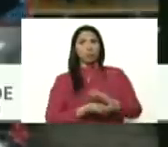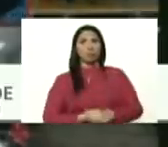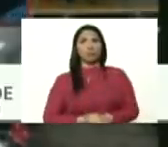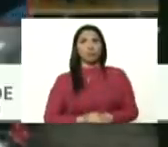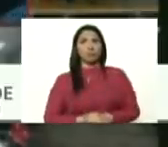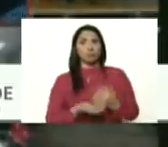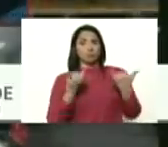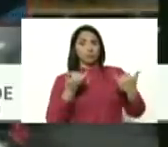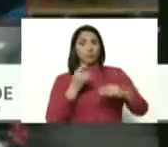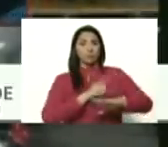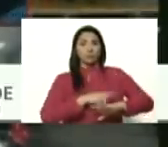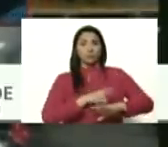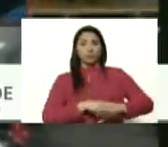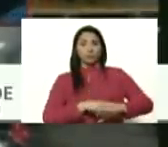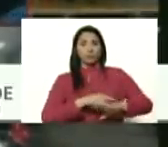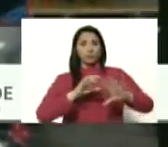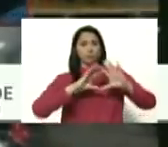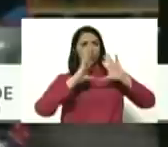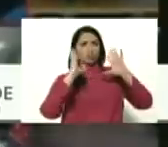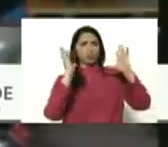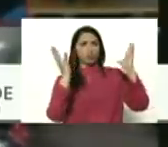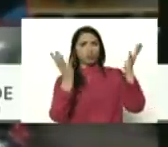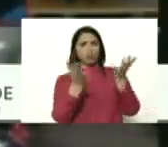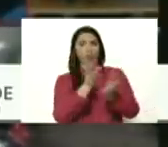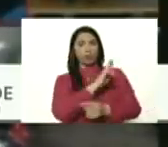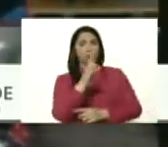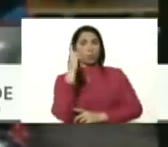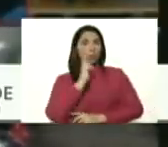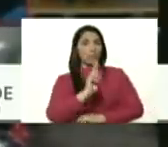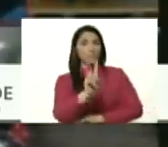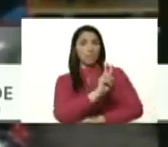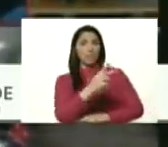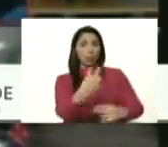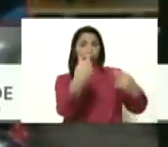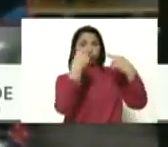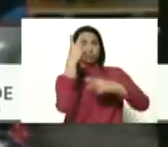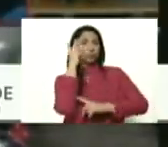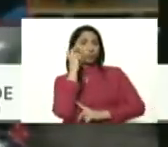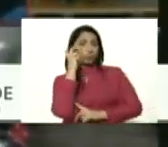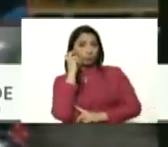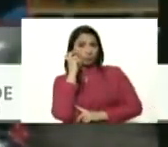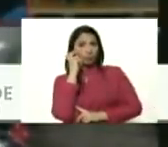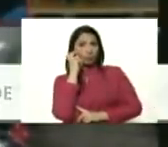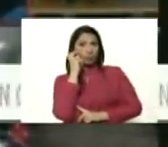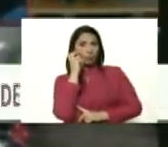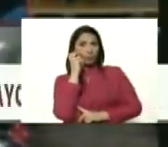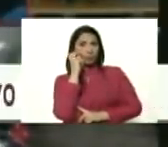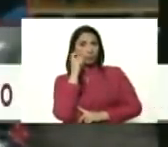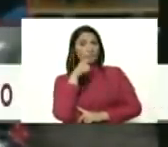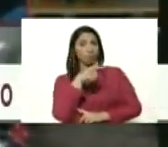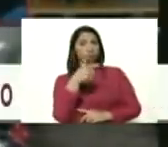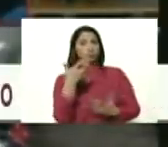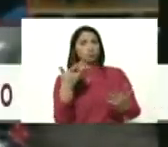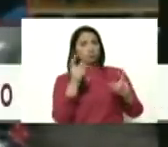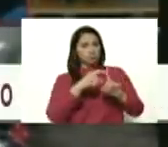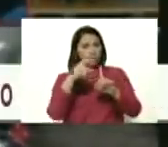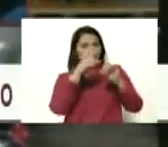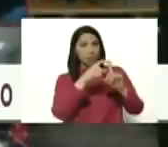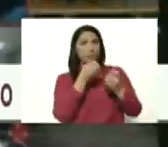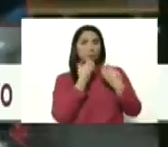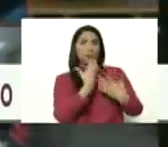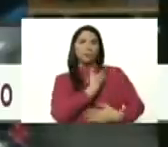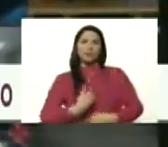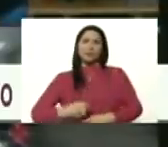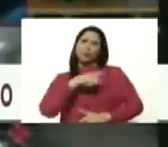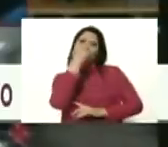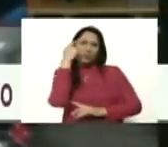hora en todo el planeta y en toda la República Bolivariana de Venezuela están escuchando sus orientadoras palabras. Bueno, presidente, usted